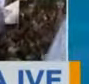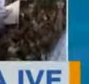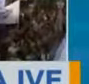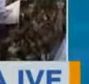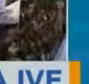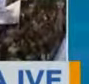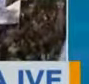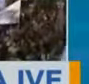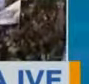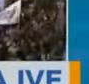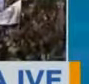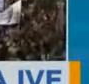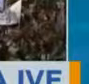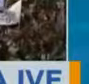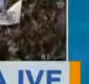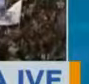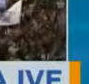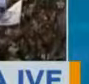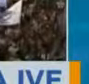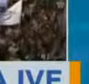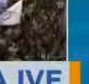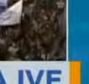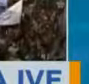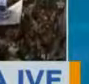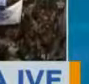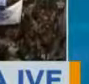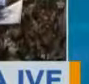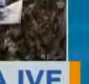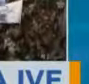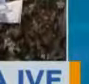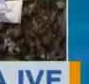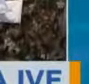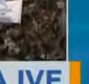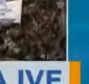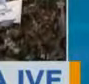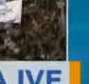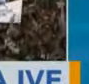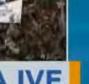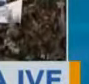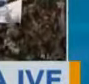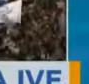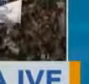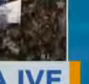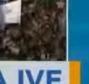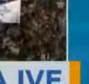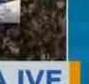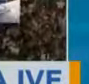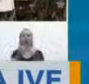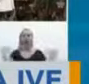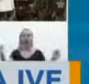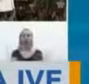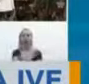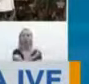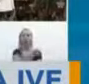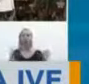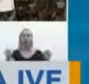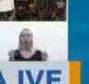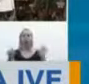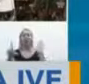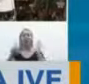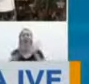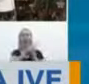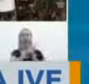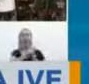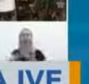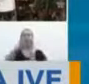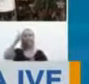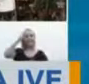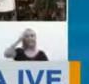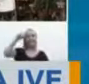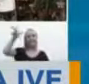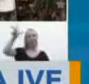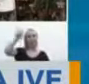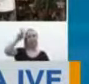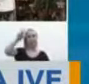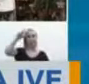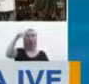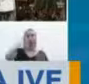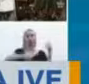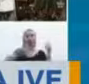obtenido media sanción en diputados el 11 de diciembre pasado. Resulta aprobado con 38